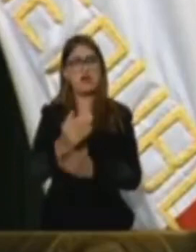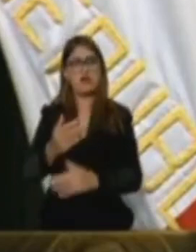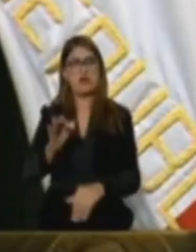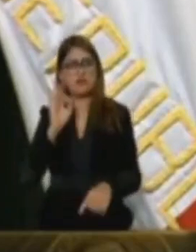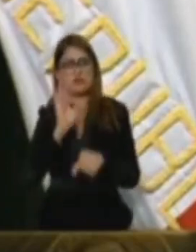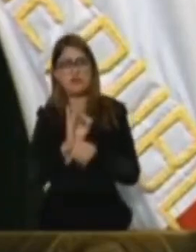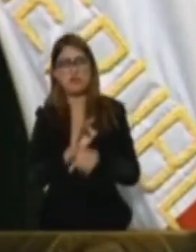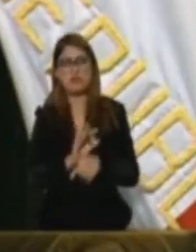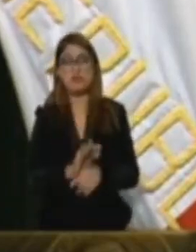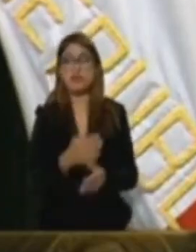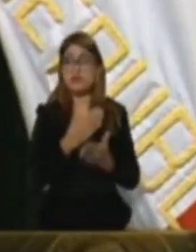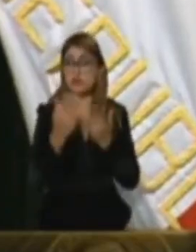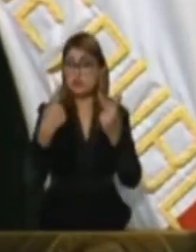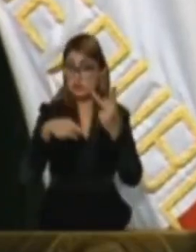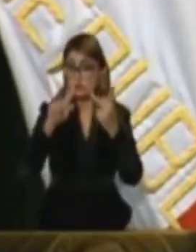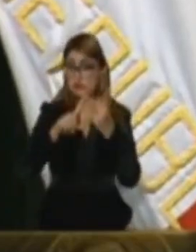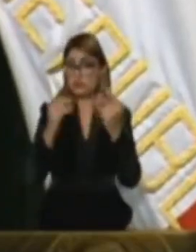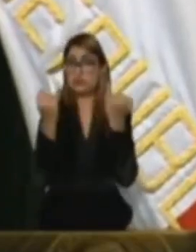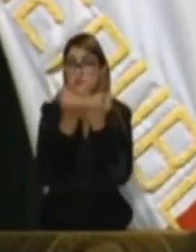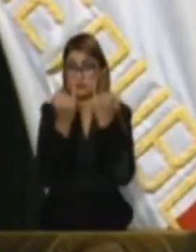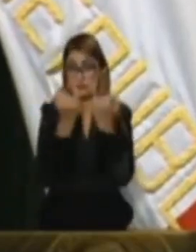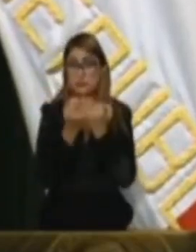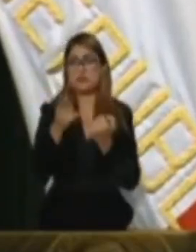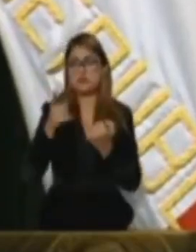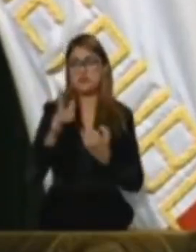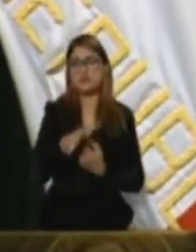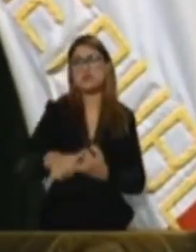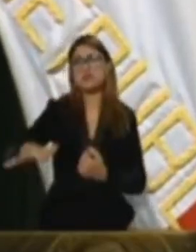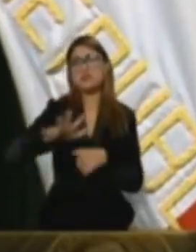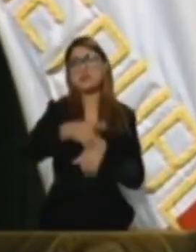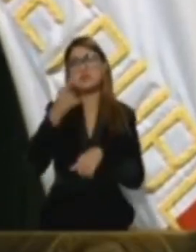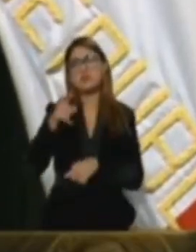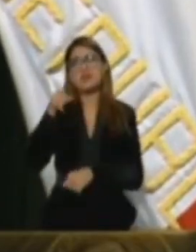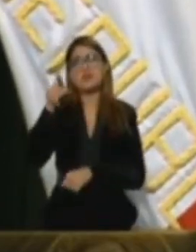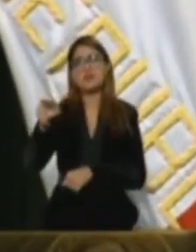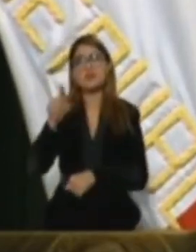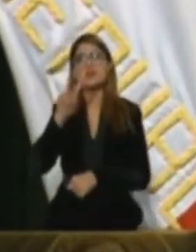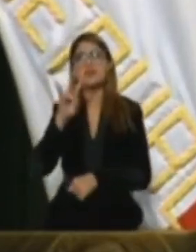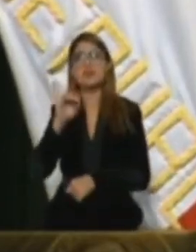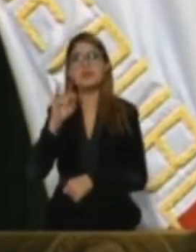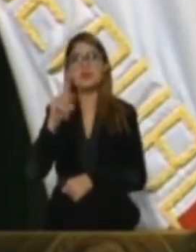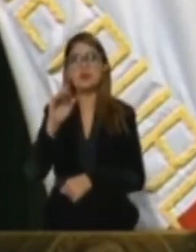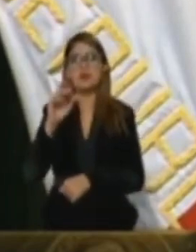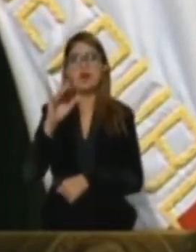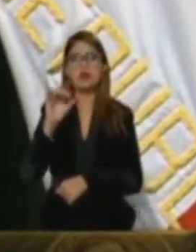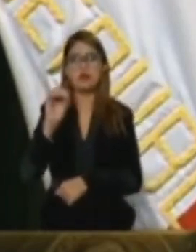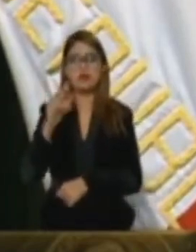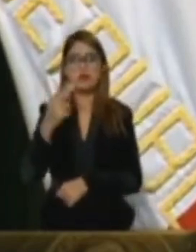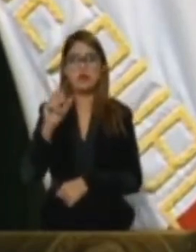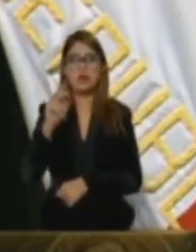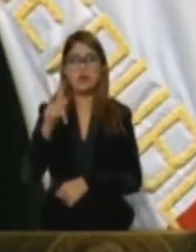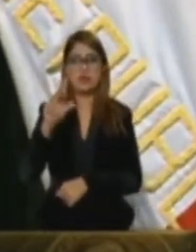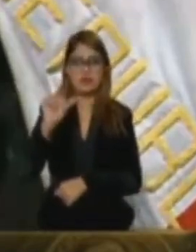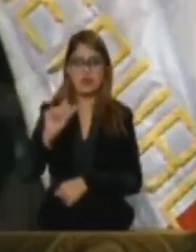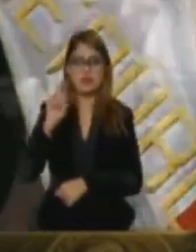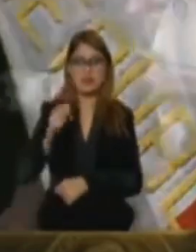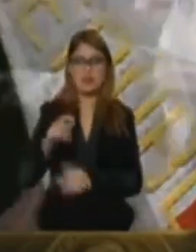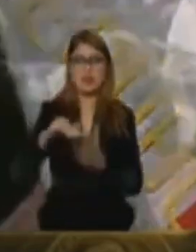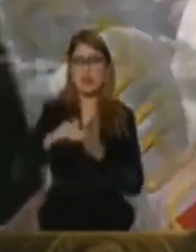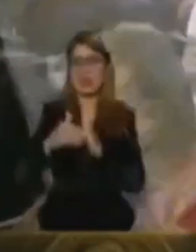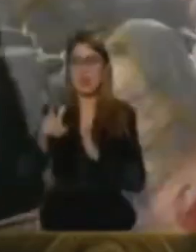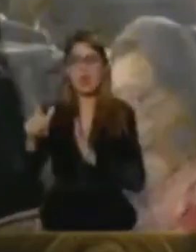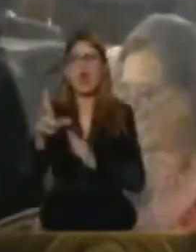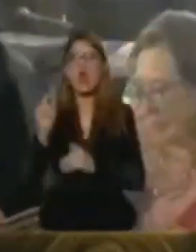segundo, se debe esta triste situación a los medios que Victoriano Huerta se ha propuesto emplear para conseguir la pacificación.